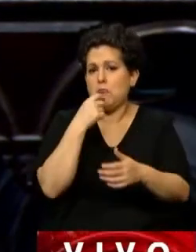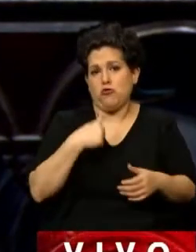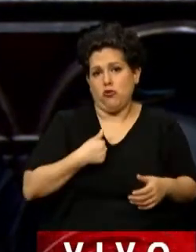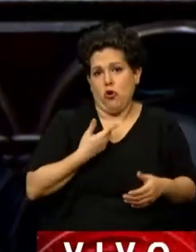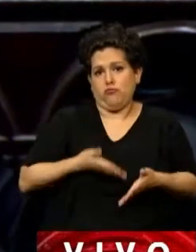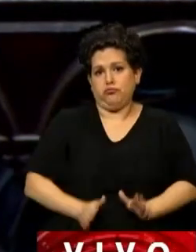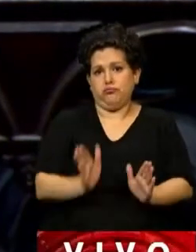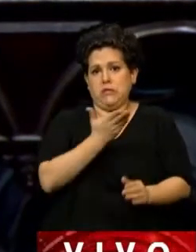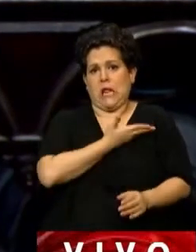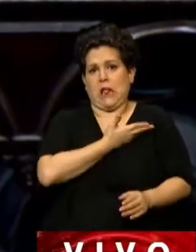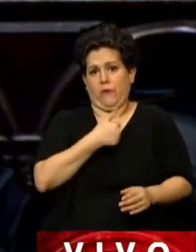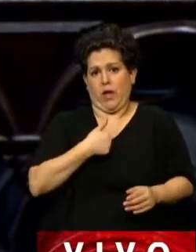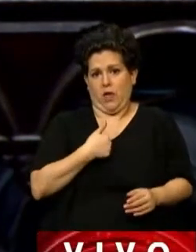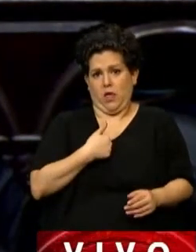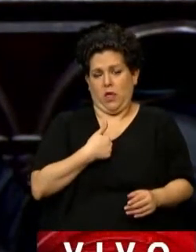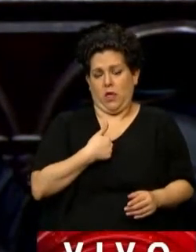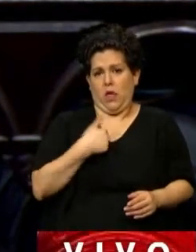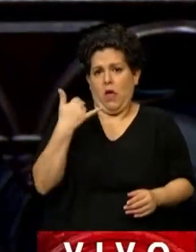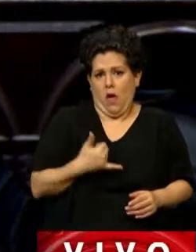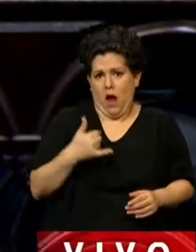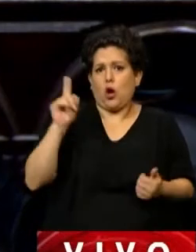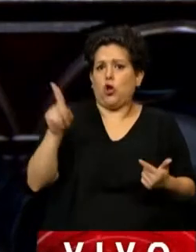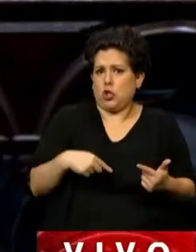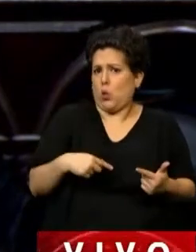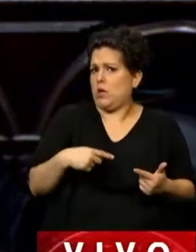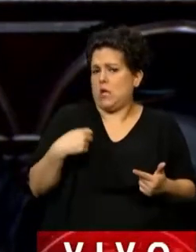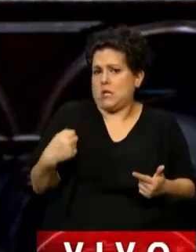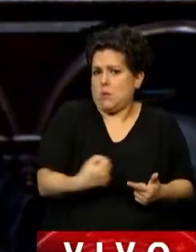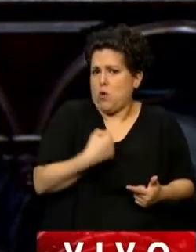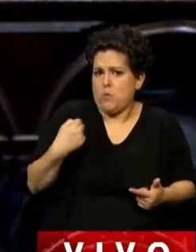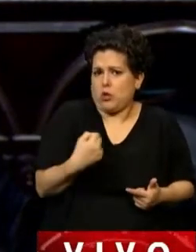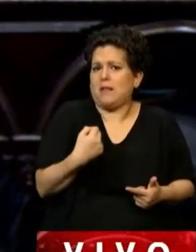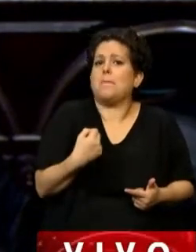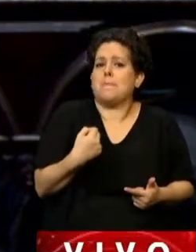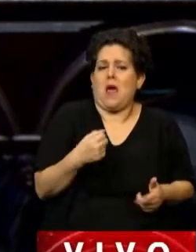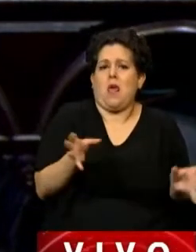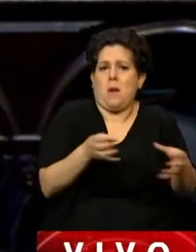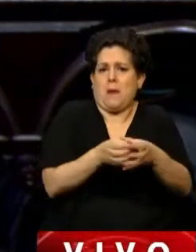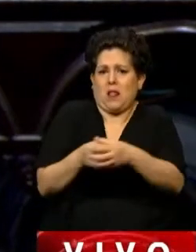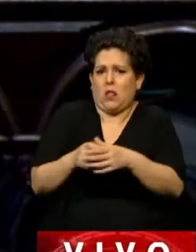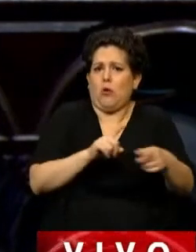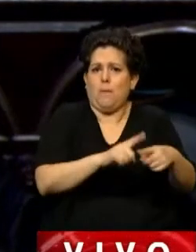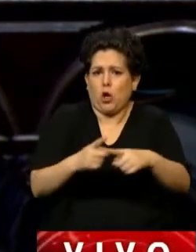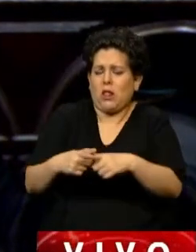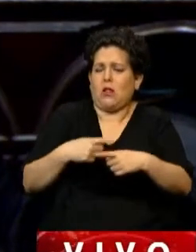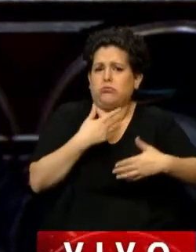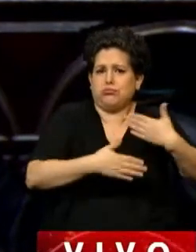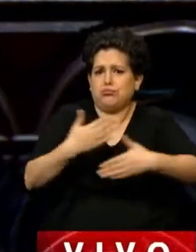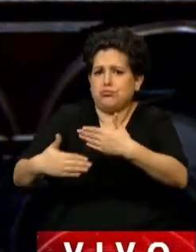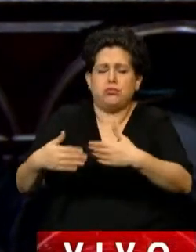Fe. Tiene consecuencias muy, pero muy importantes en el sistema de partidos y en la dinámica interna de los partidos